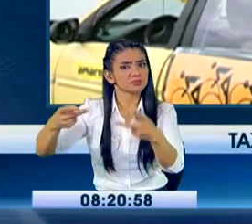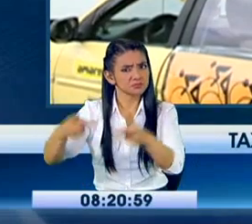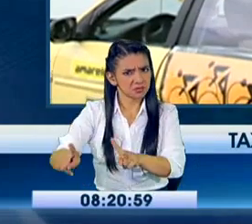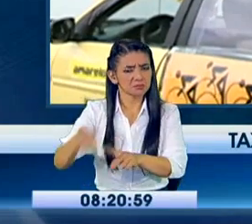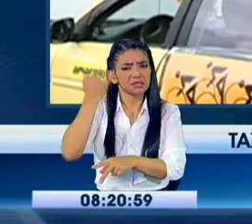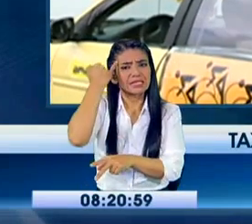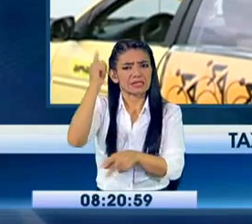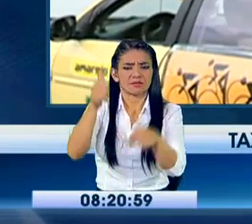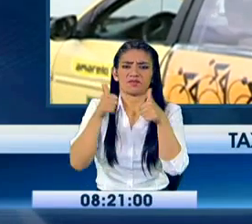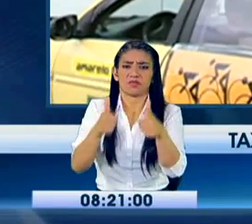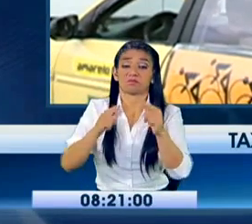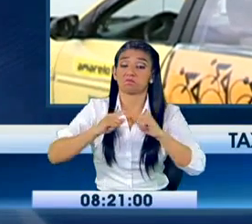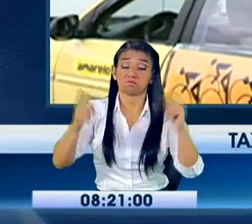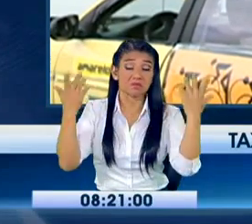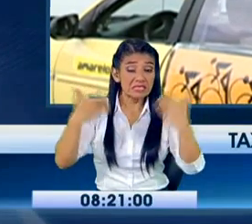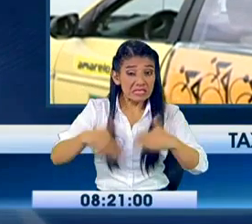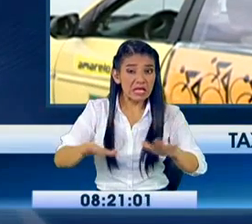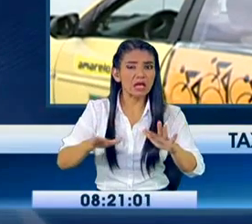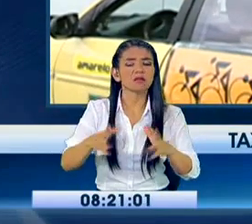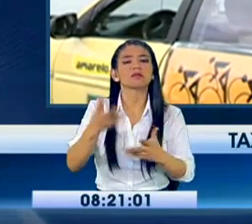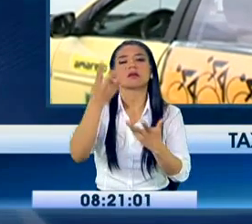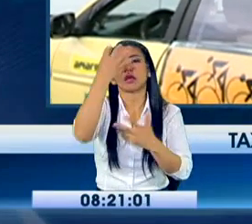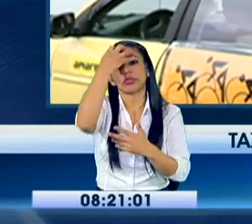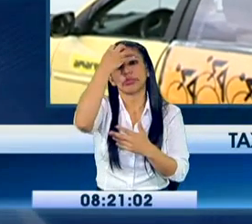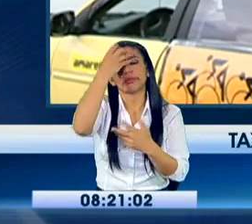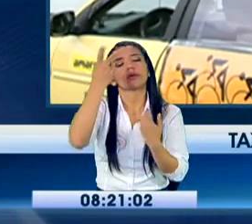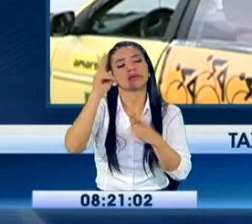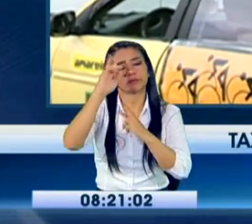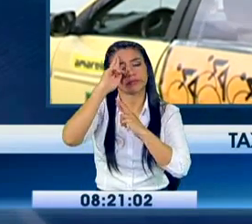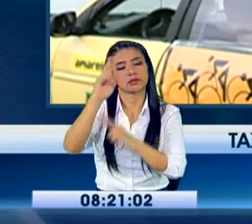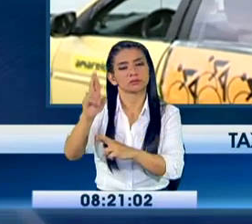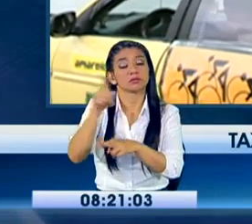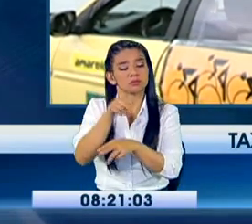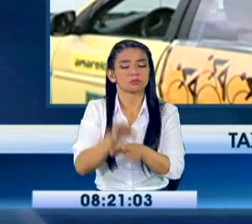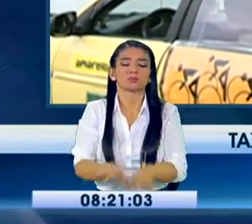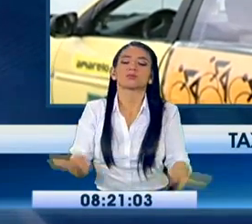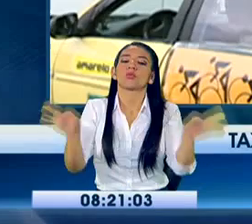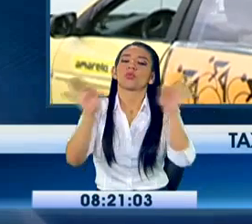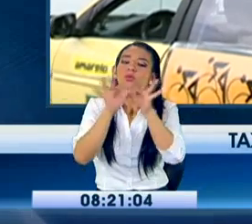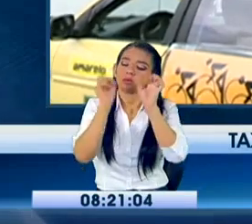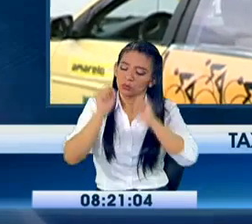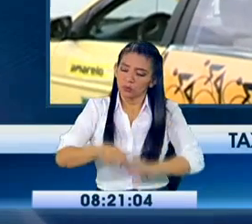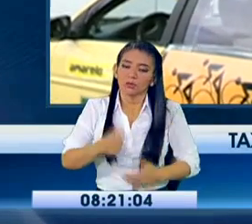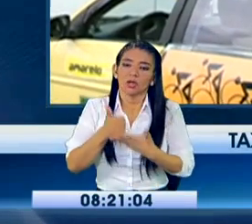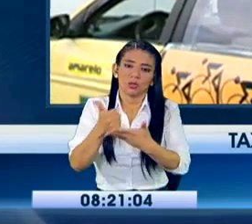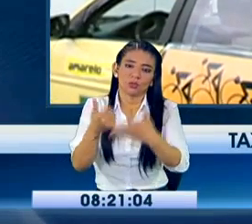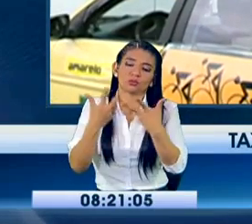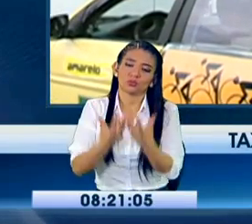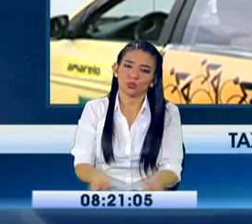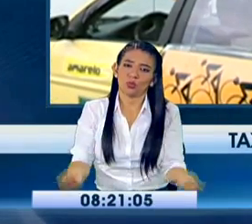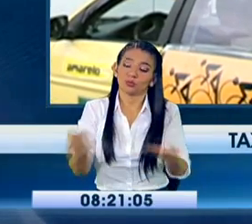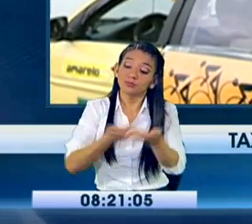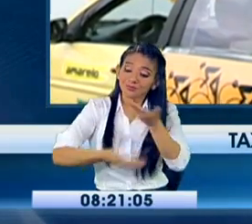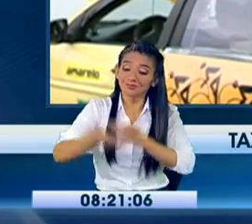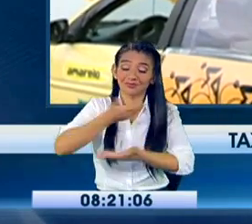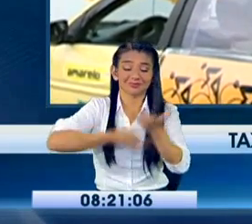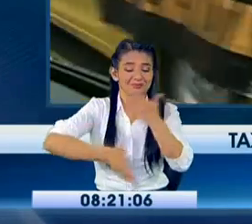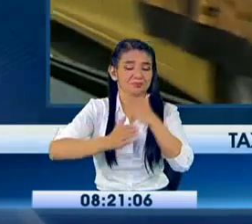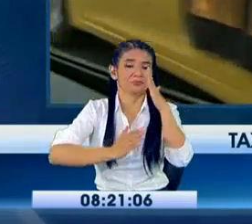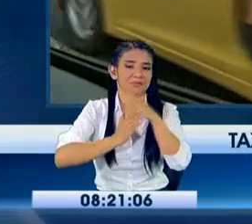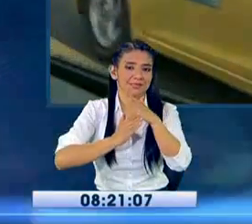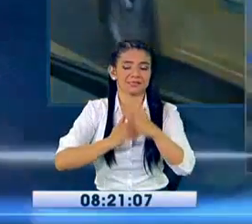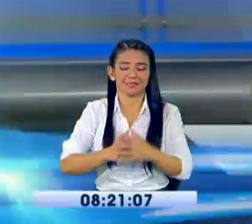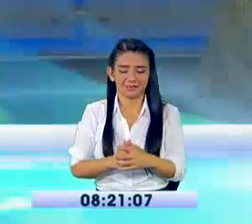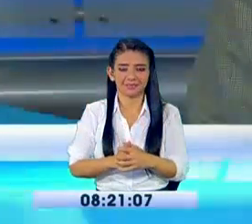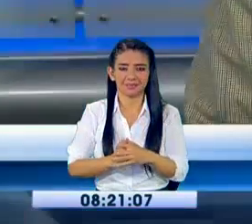Increíble. En el Inca, miren ustedes, qué bárbaro esto, ¿ah? Sector de El Inca, autoridades, ahora que está lloviendo, qué